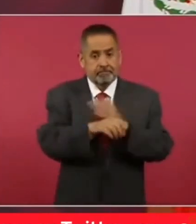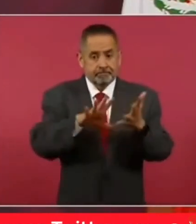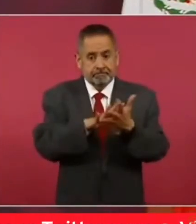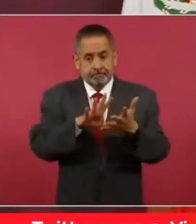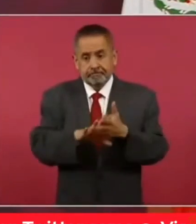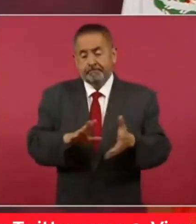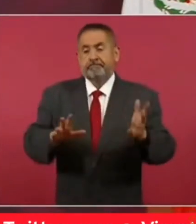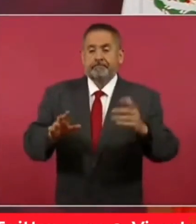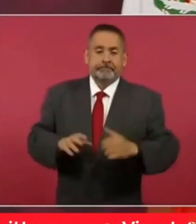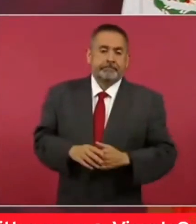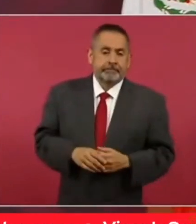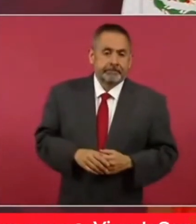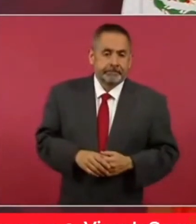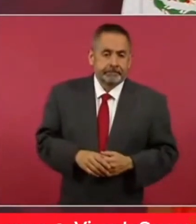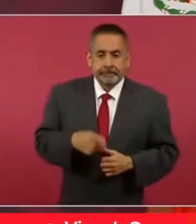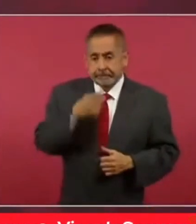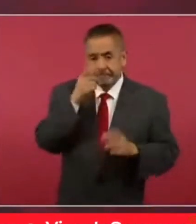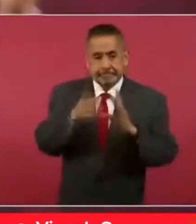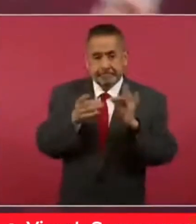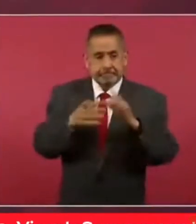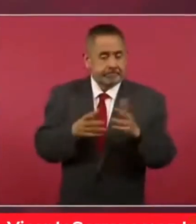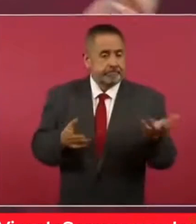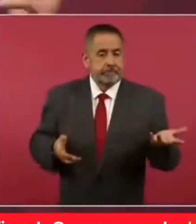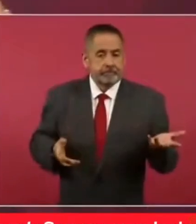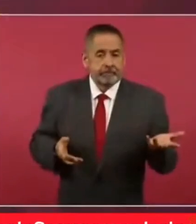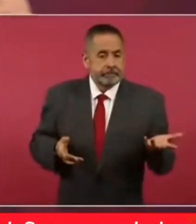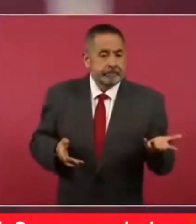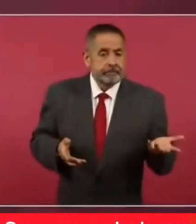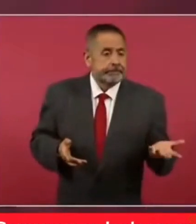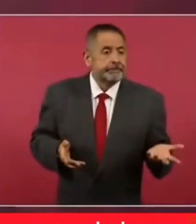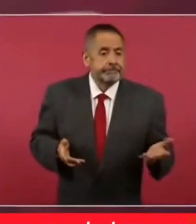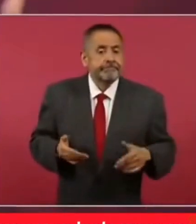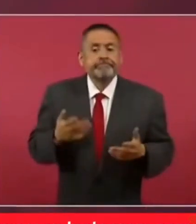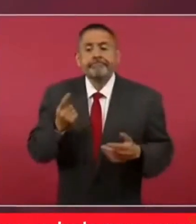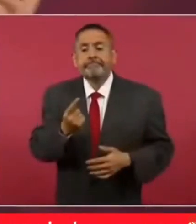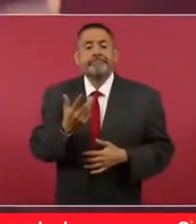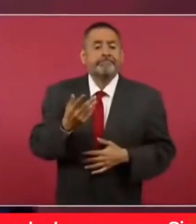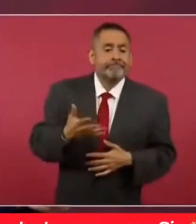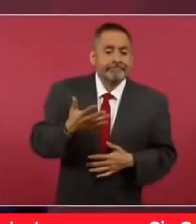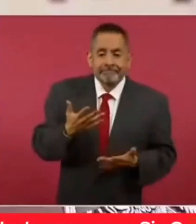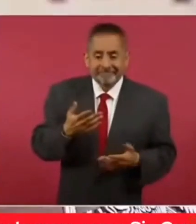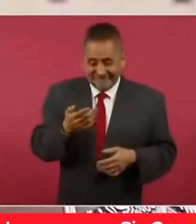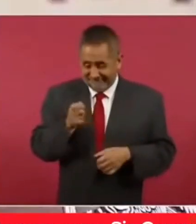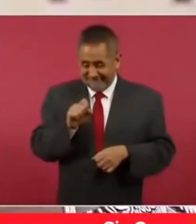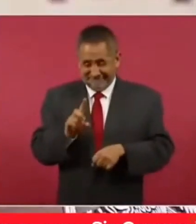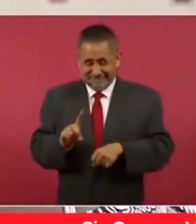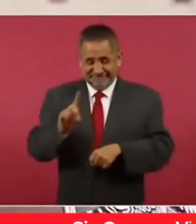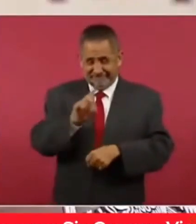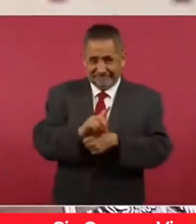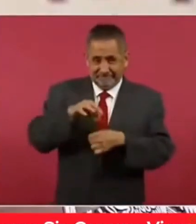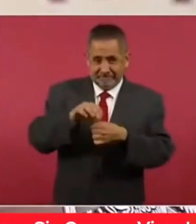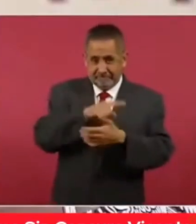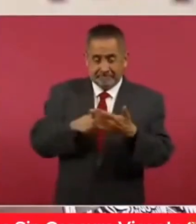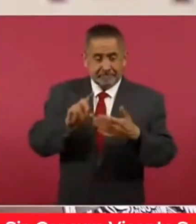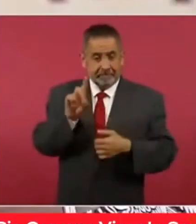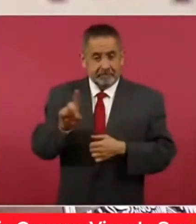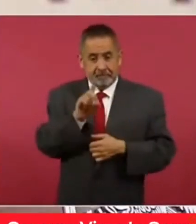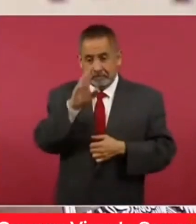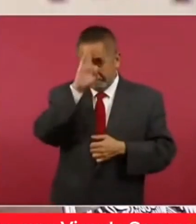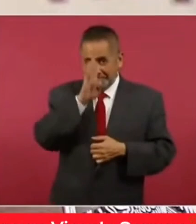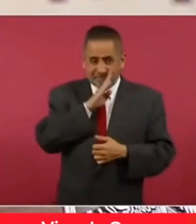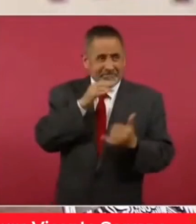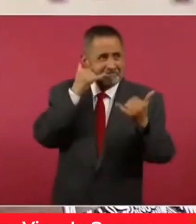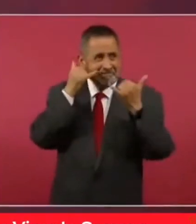cárcel, diciéndole ella ya el día de la elección, el domingo, al